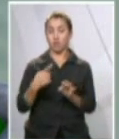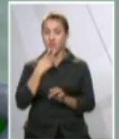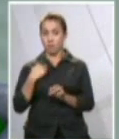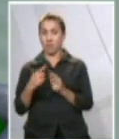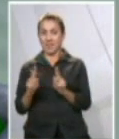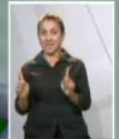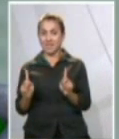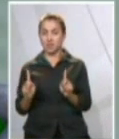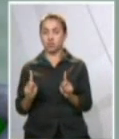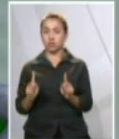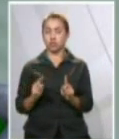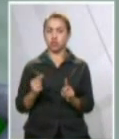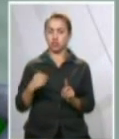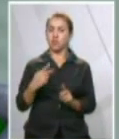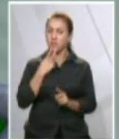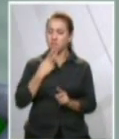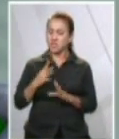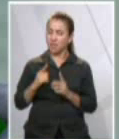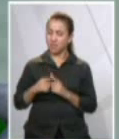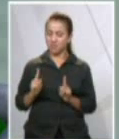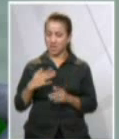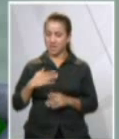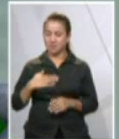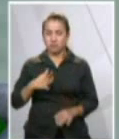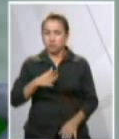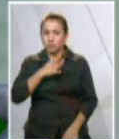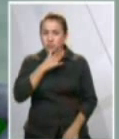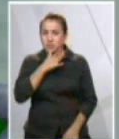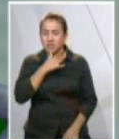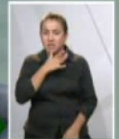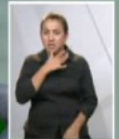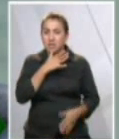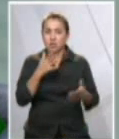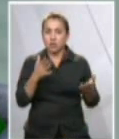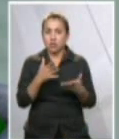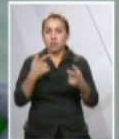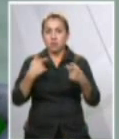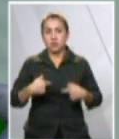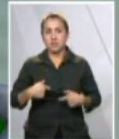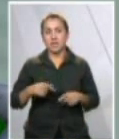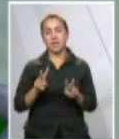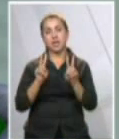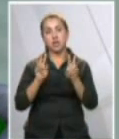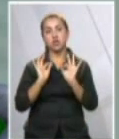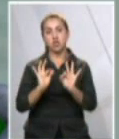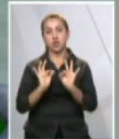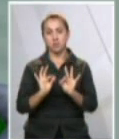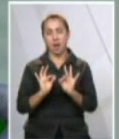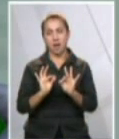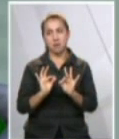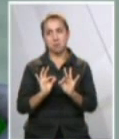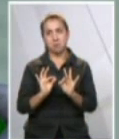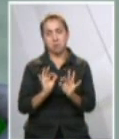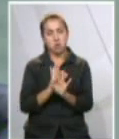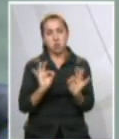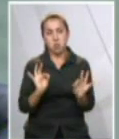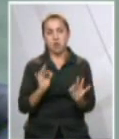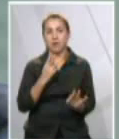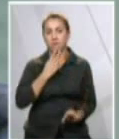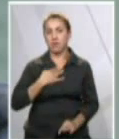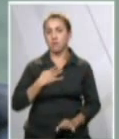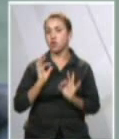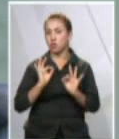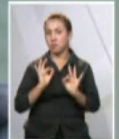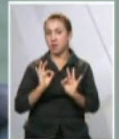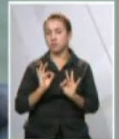yo lo viví desde la diferencia, entonces no sabría cómo sería ser como un chico normal. Entonces, solo tengo